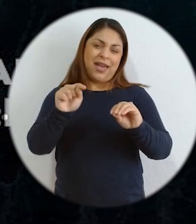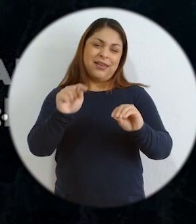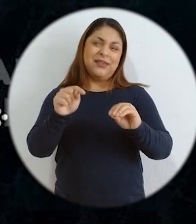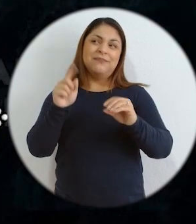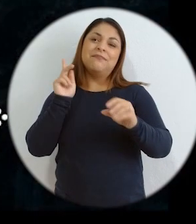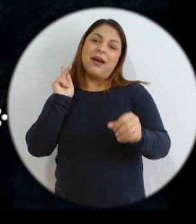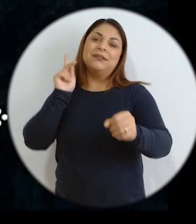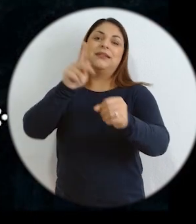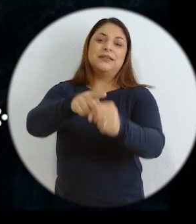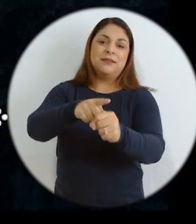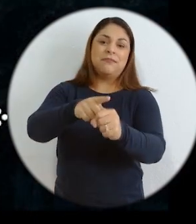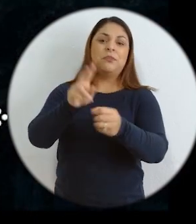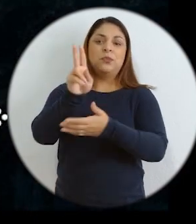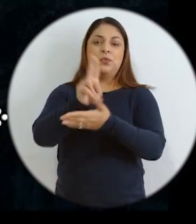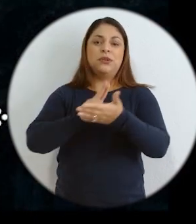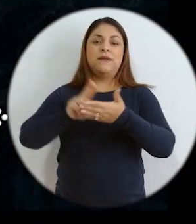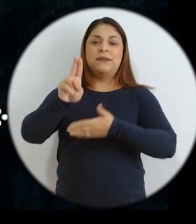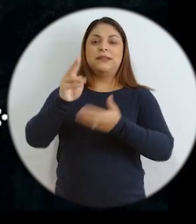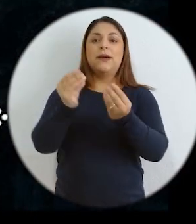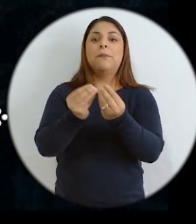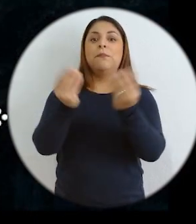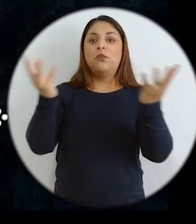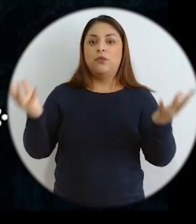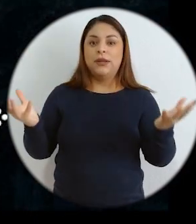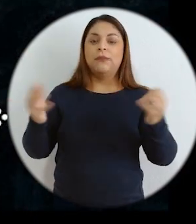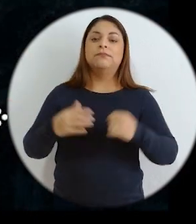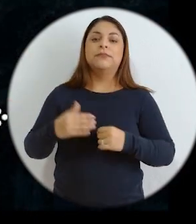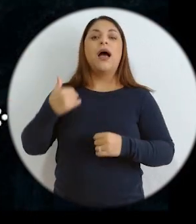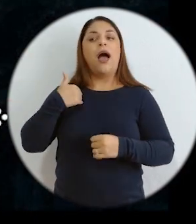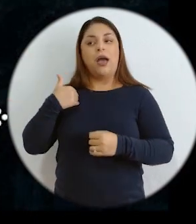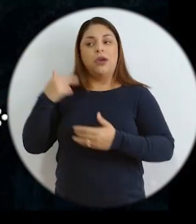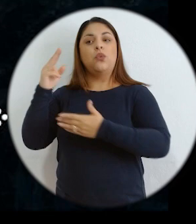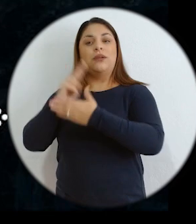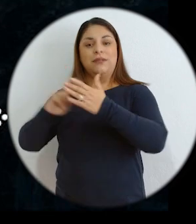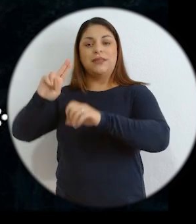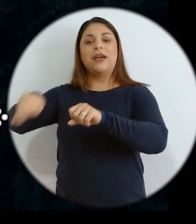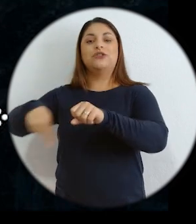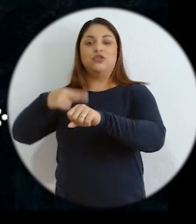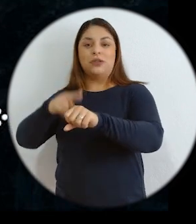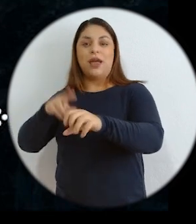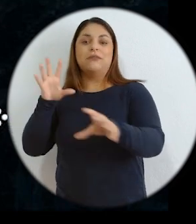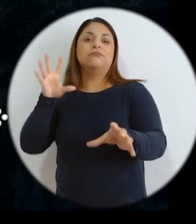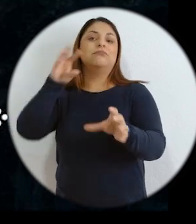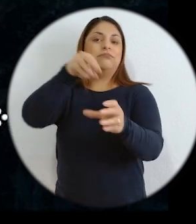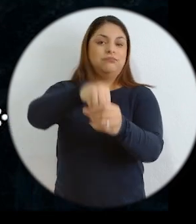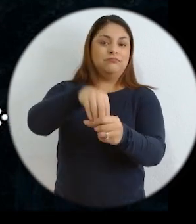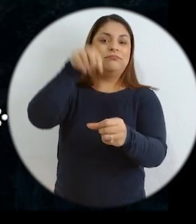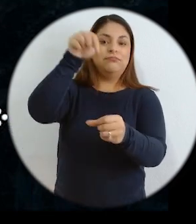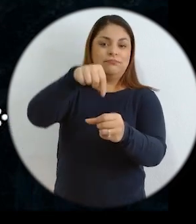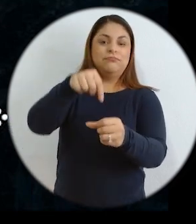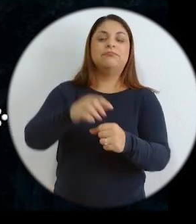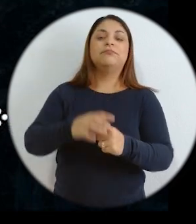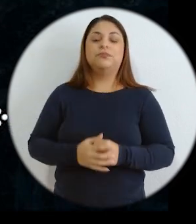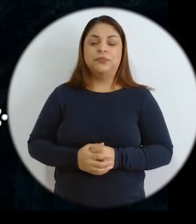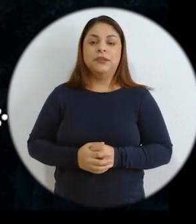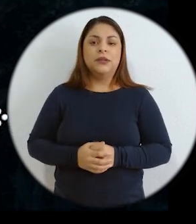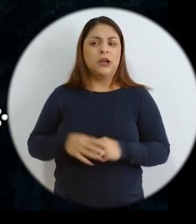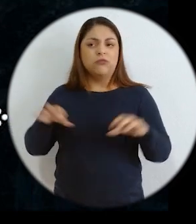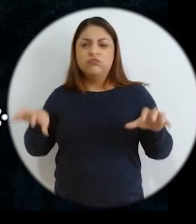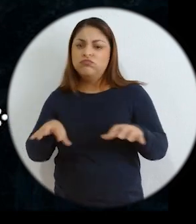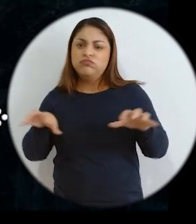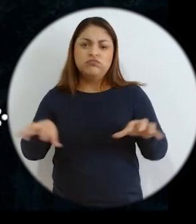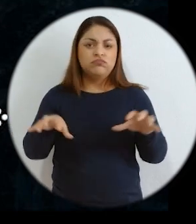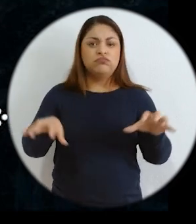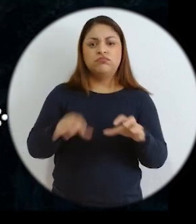académico. Y aquí es la participación de las universidades públicas. Pues está la Universidad Nacional como parte